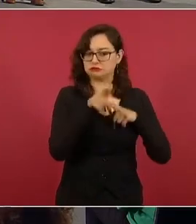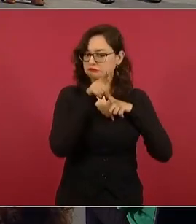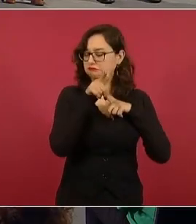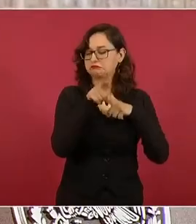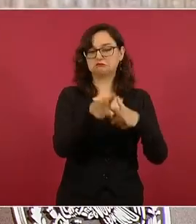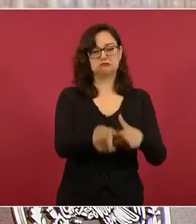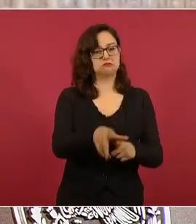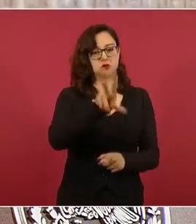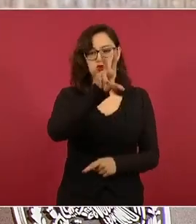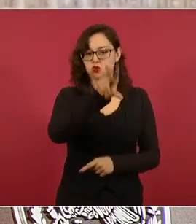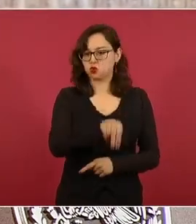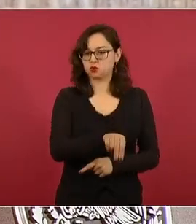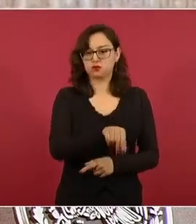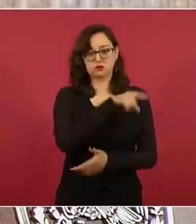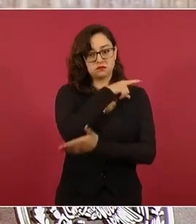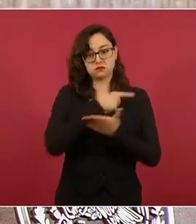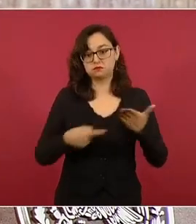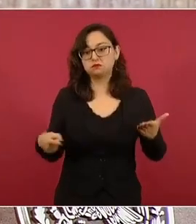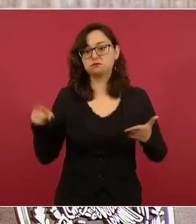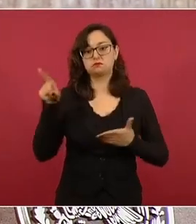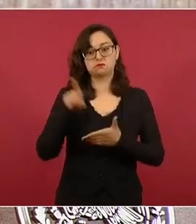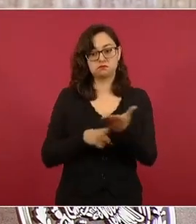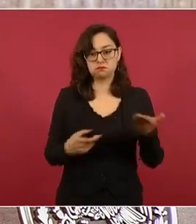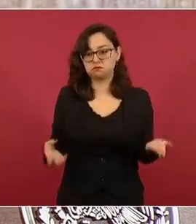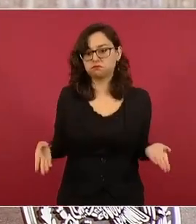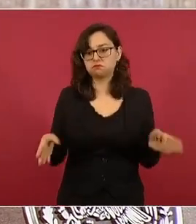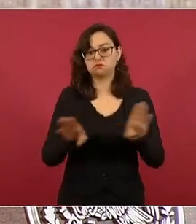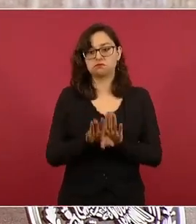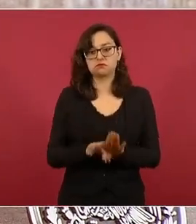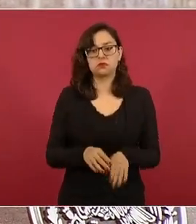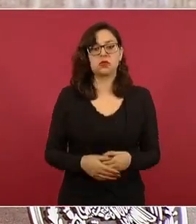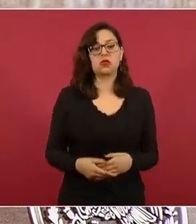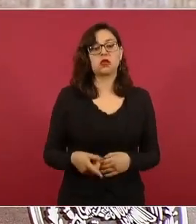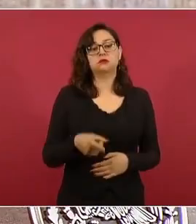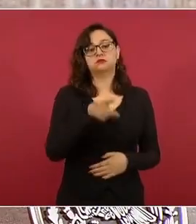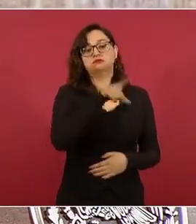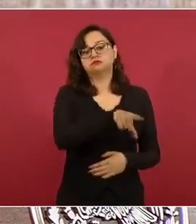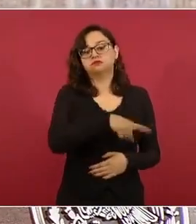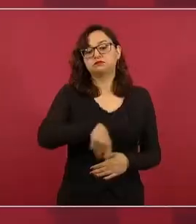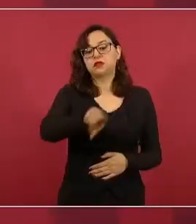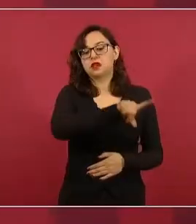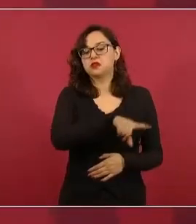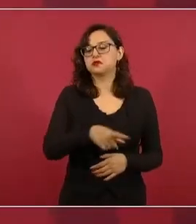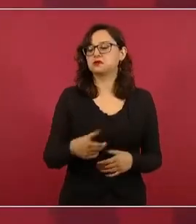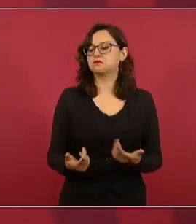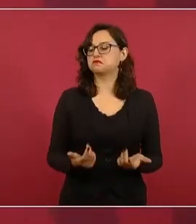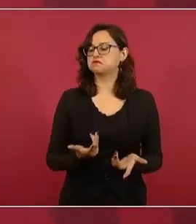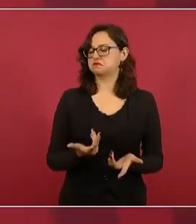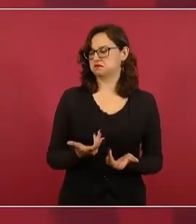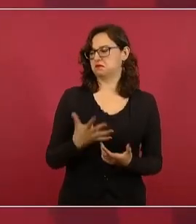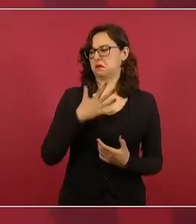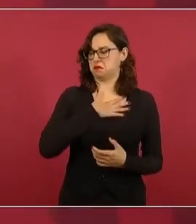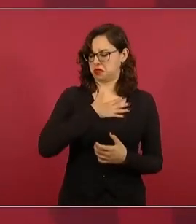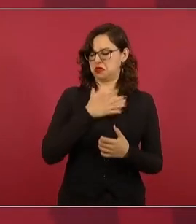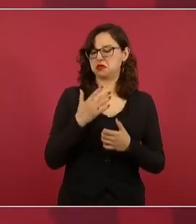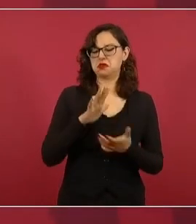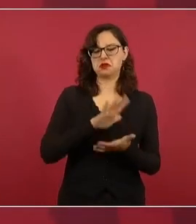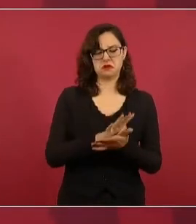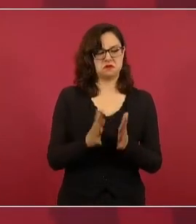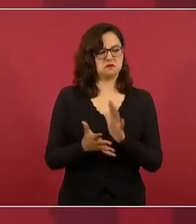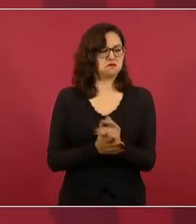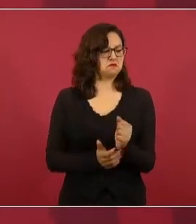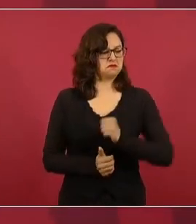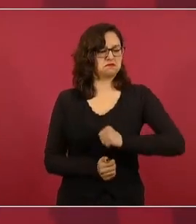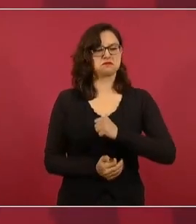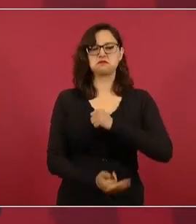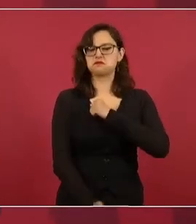Que tienen muchas influencias en el Departamento de Estado, porque es una empresa que se